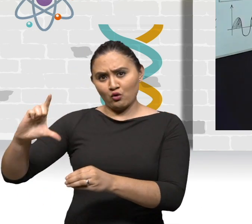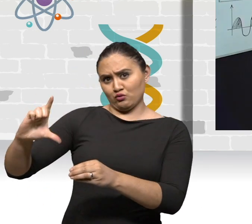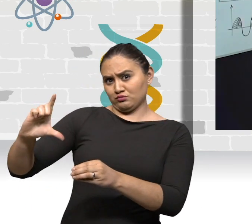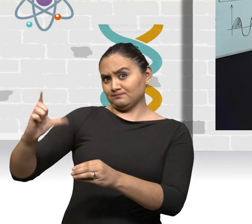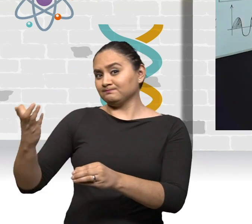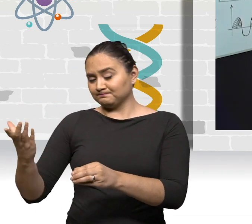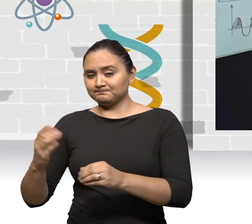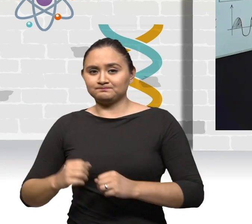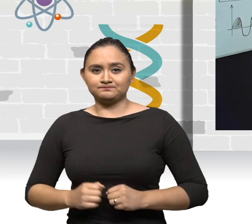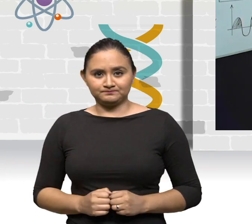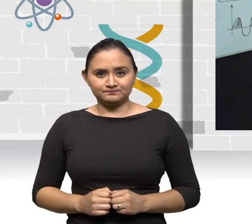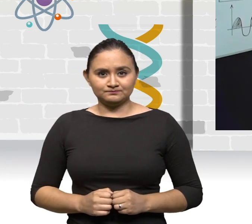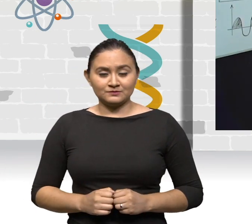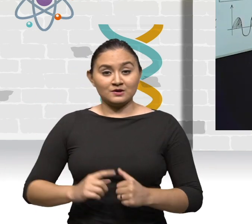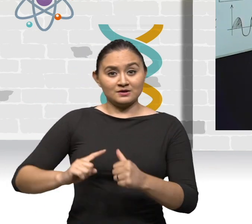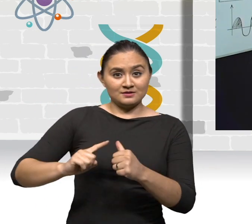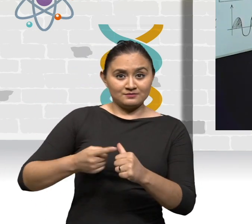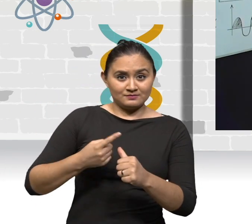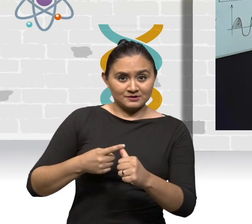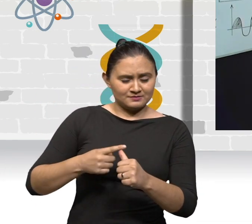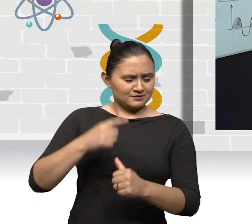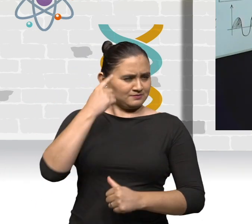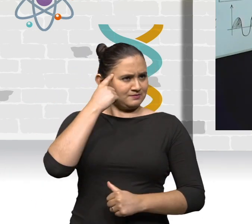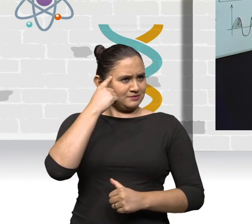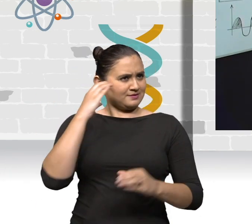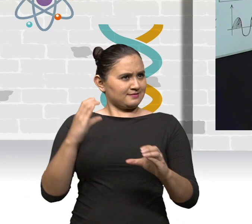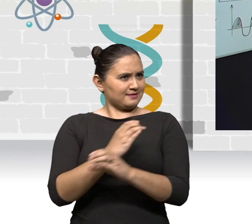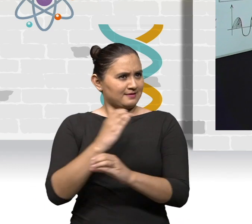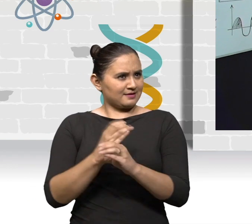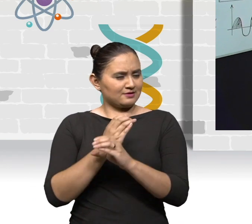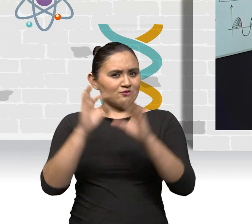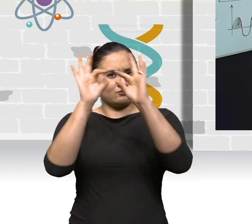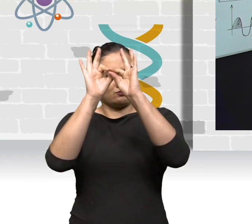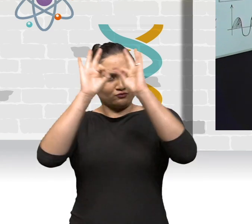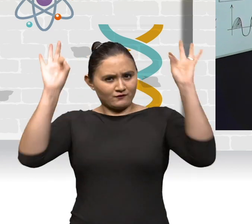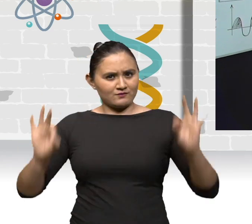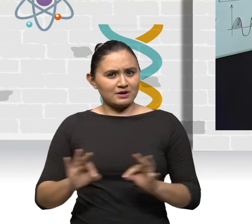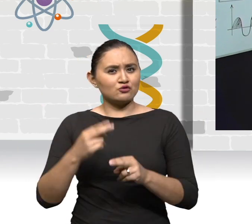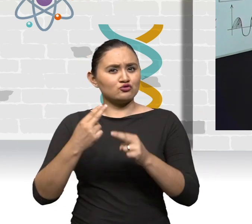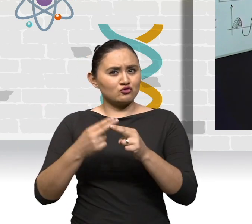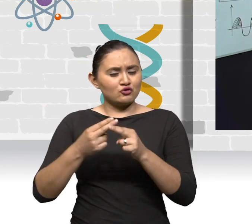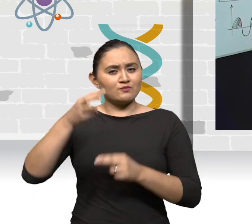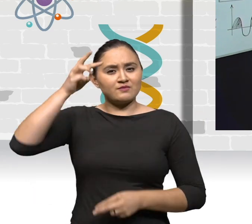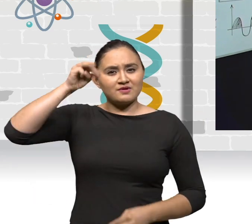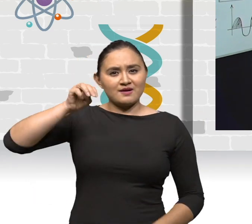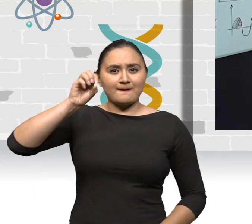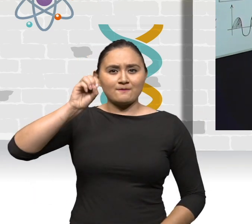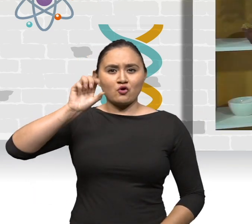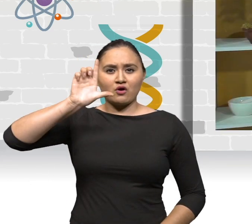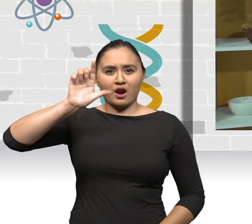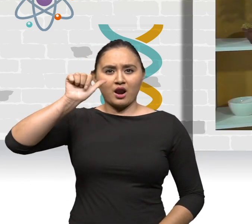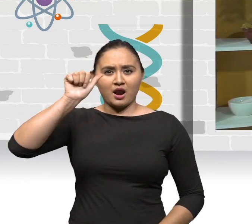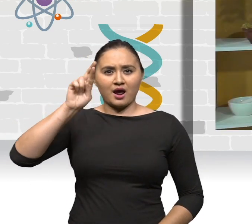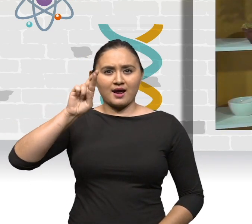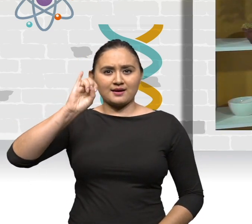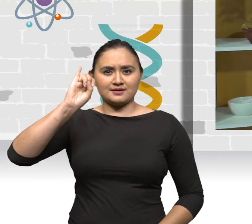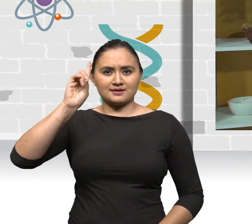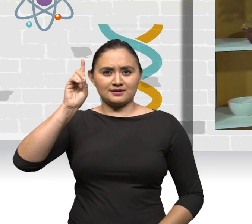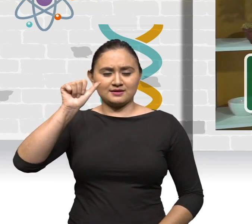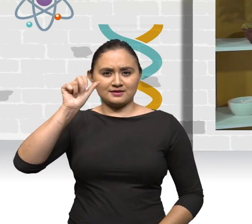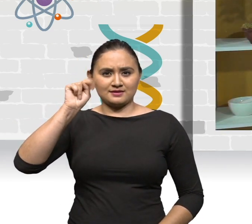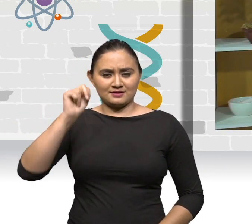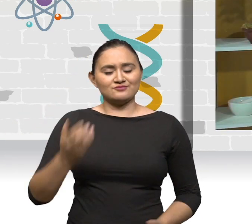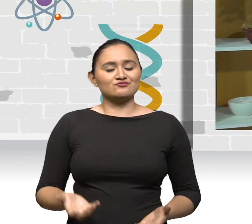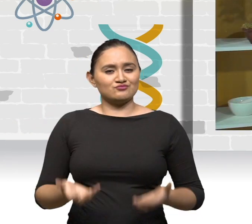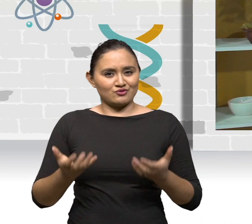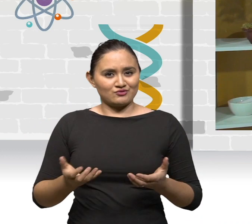del soluto se puede calcular a partir de la disolución original con la ayuda de la ecuación de la molaridad y su volumen. Si aplicamos